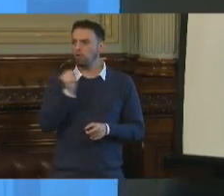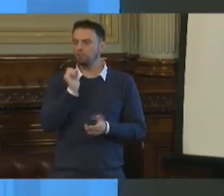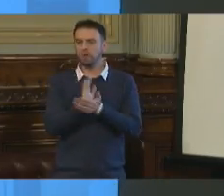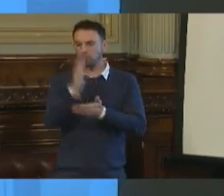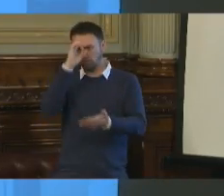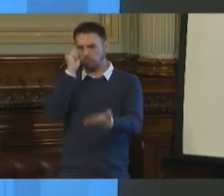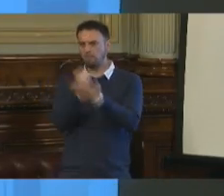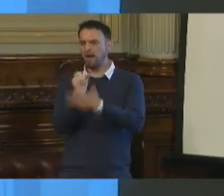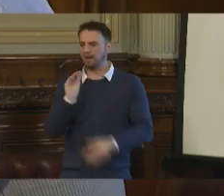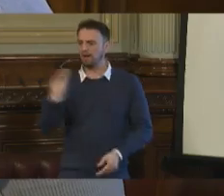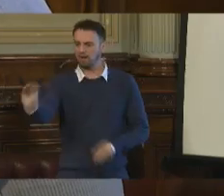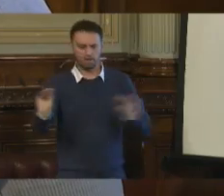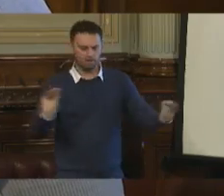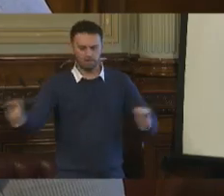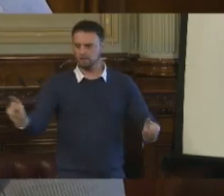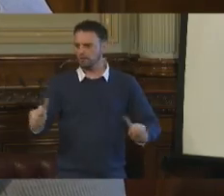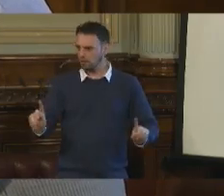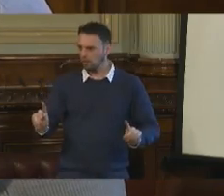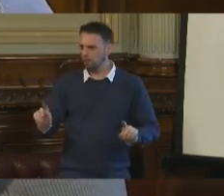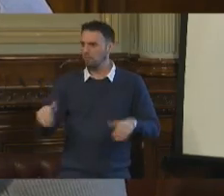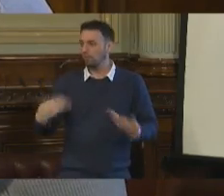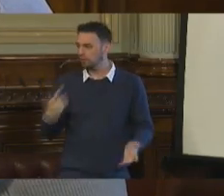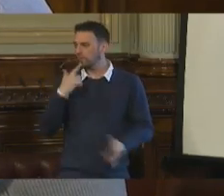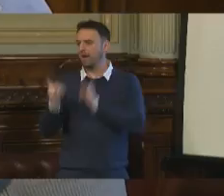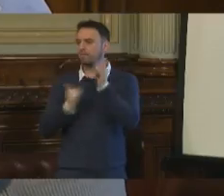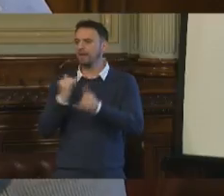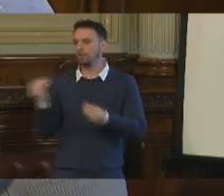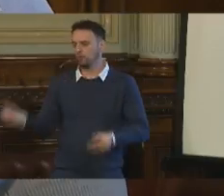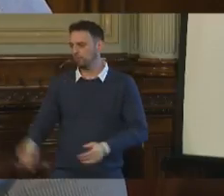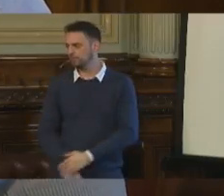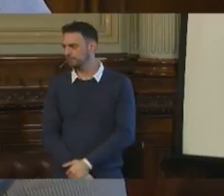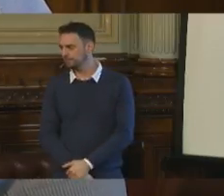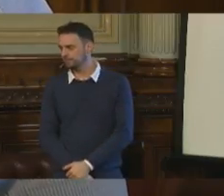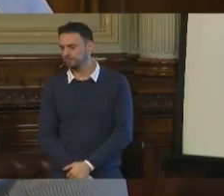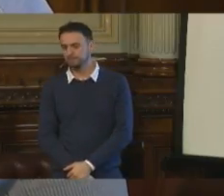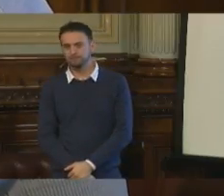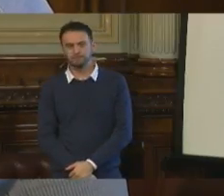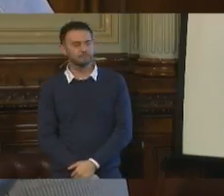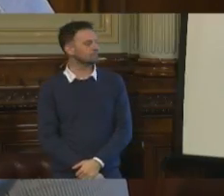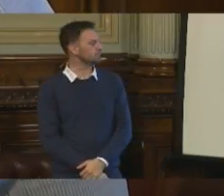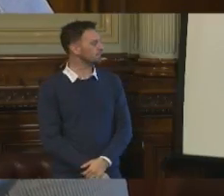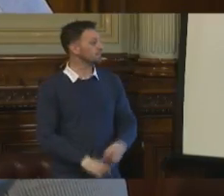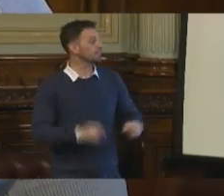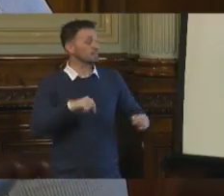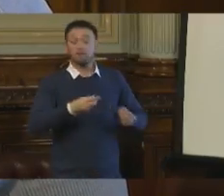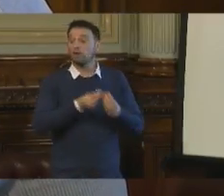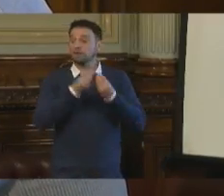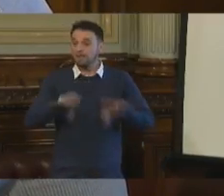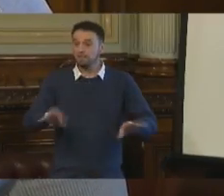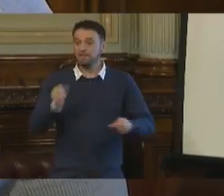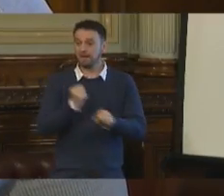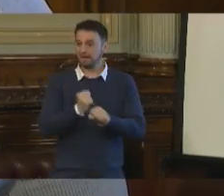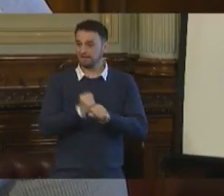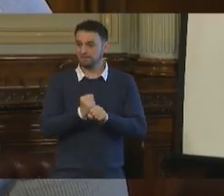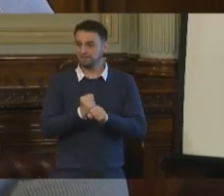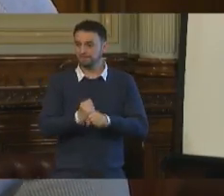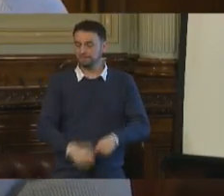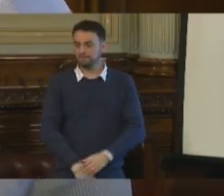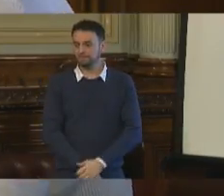de la potencialidad del otro y no restrictiva o limitante así que bueno vamos a comenzar